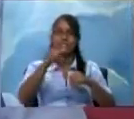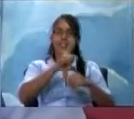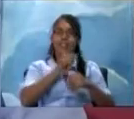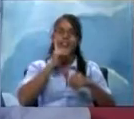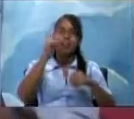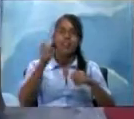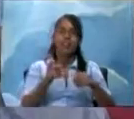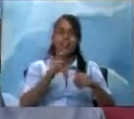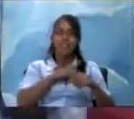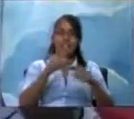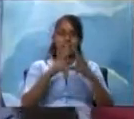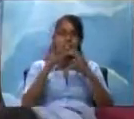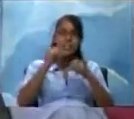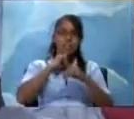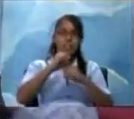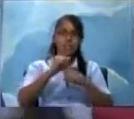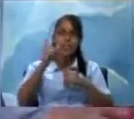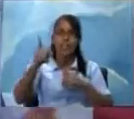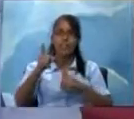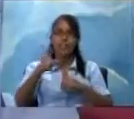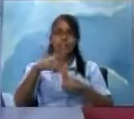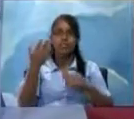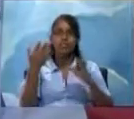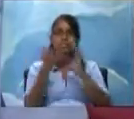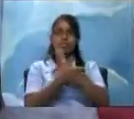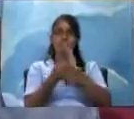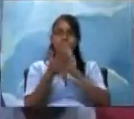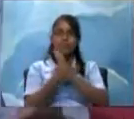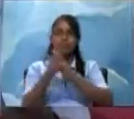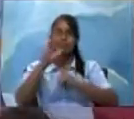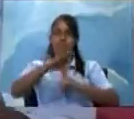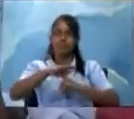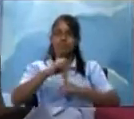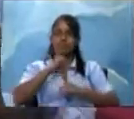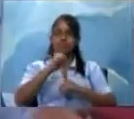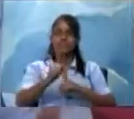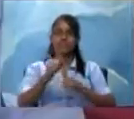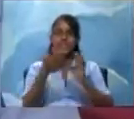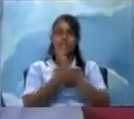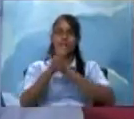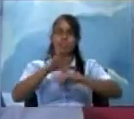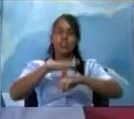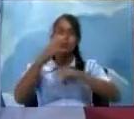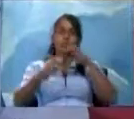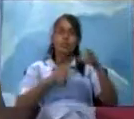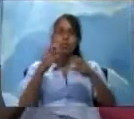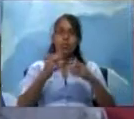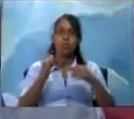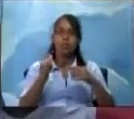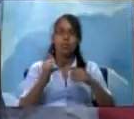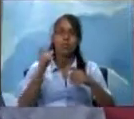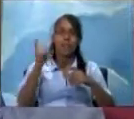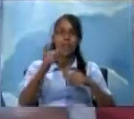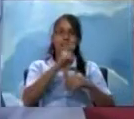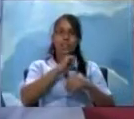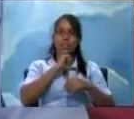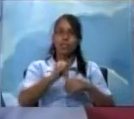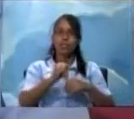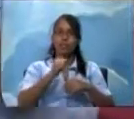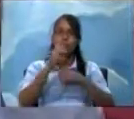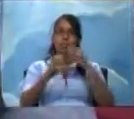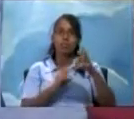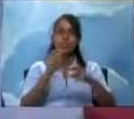pregunta al Señor y a decirle, Señor, ¿qué es lo que va a suceder? ¿Qué es lo que va a pasar? Ellos se preocupan. Ellos tienen un interés